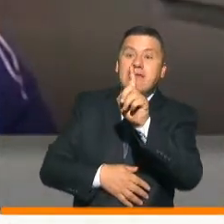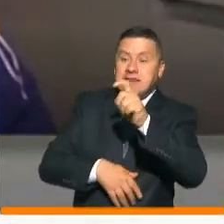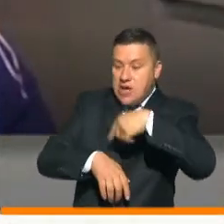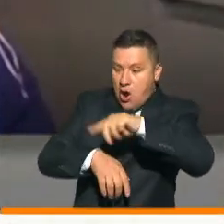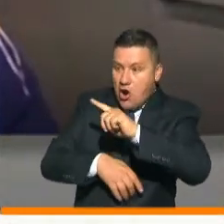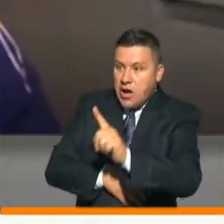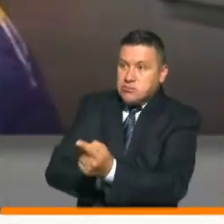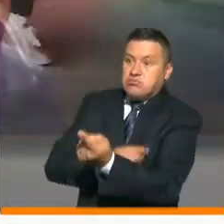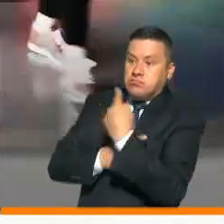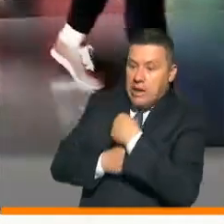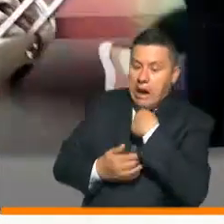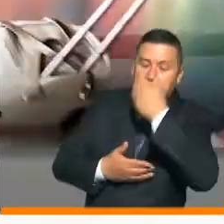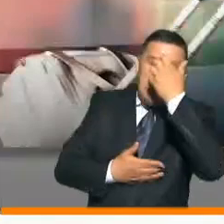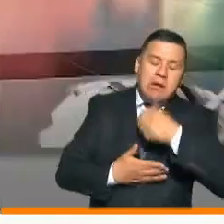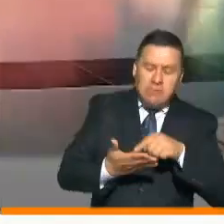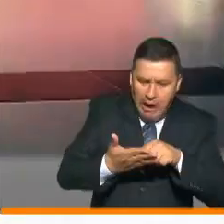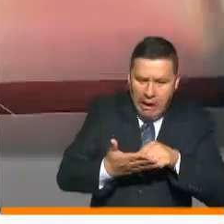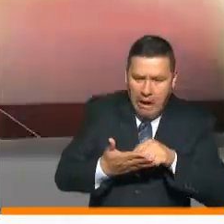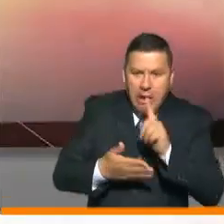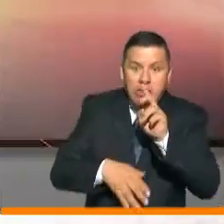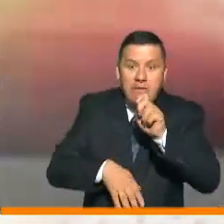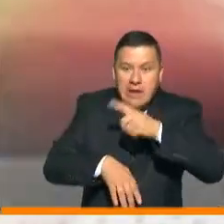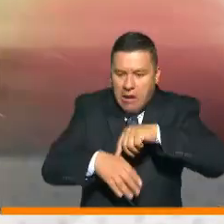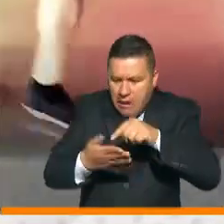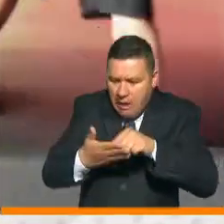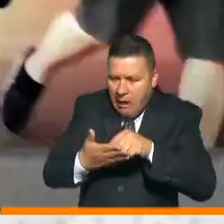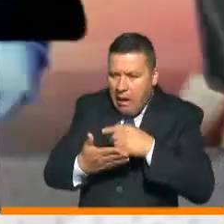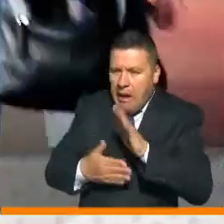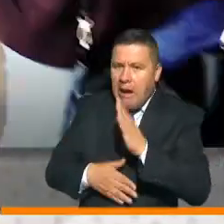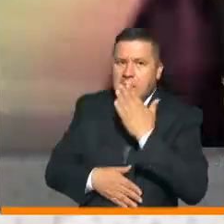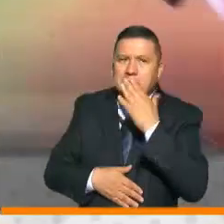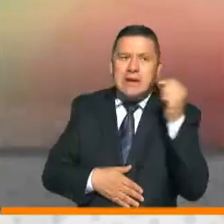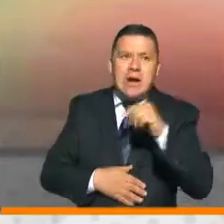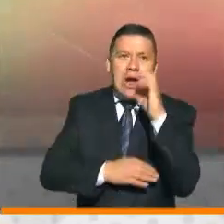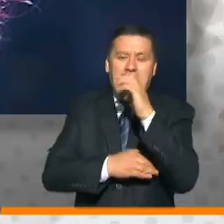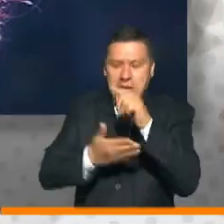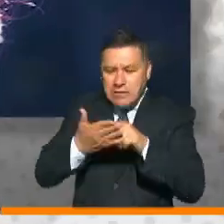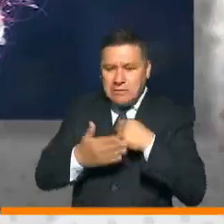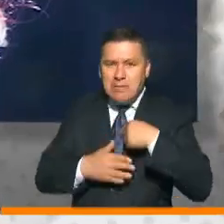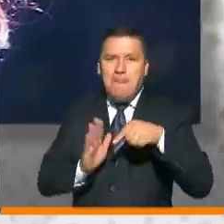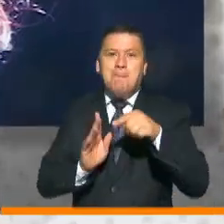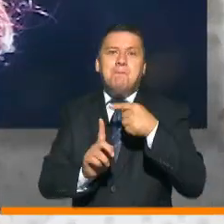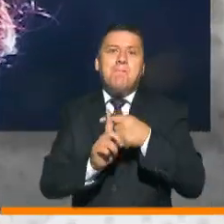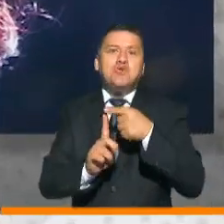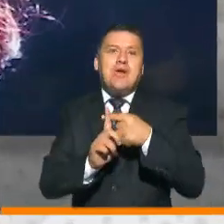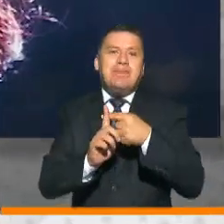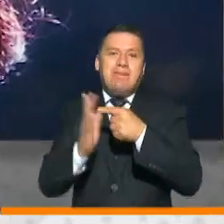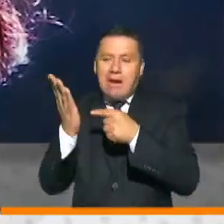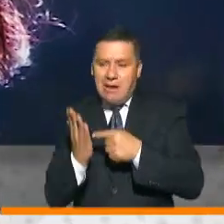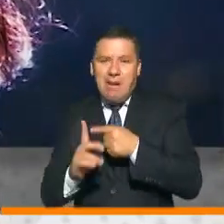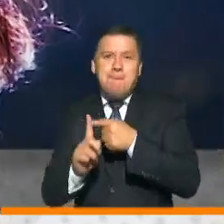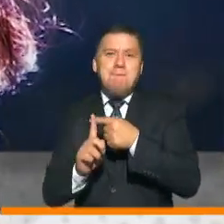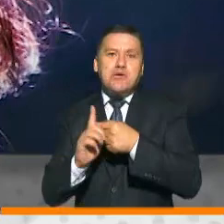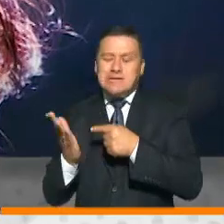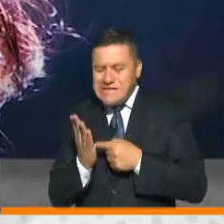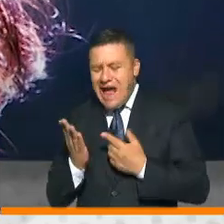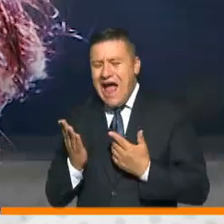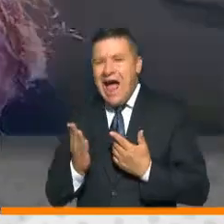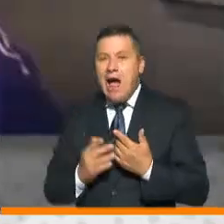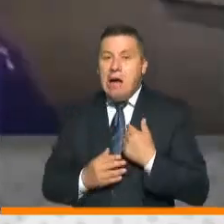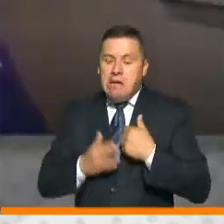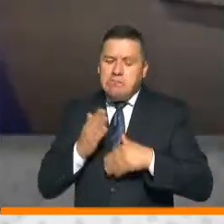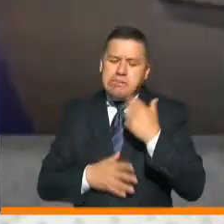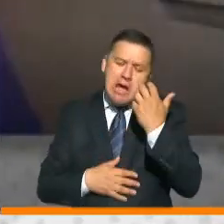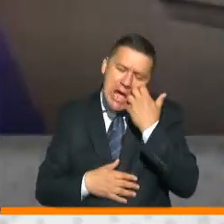salió negativa. Ya cuando volví a Colombia y estando ya en Colombia esa primera semana empecé a presentar síntomas y